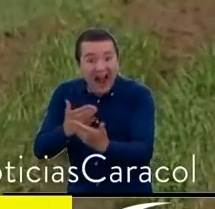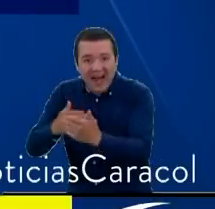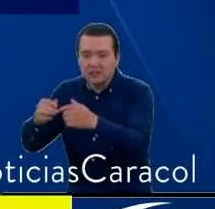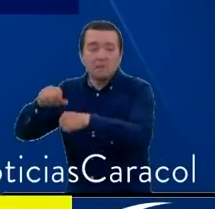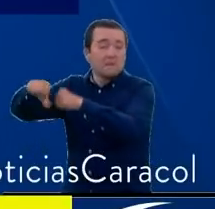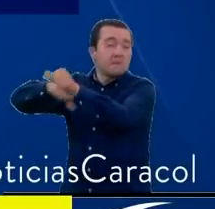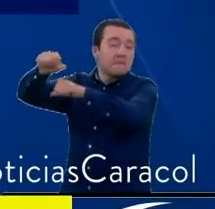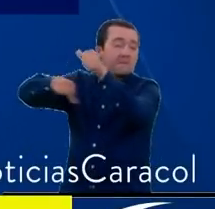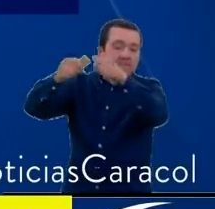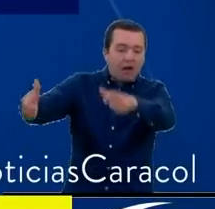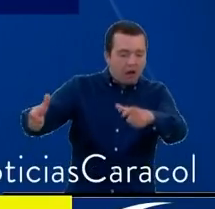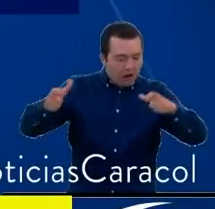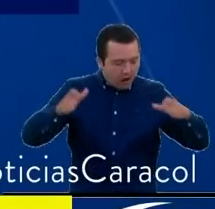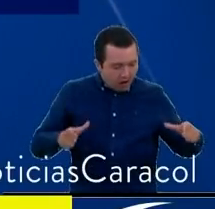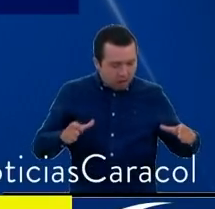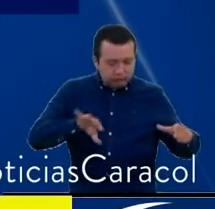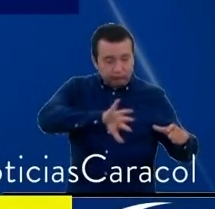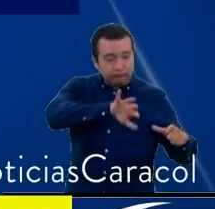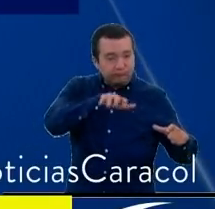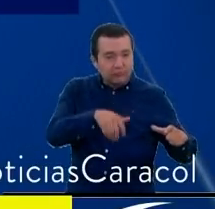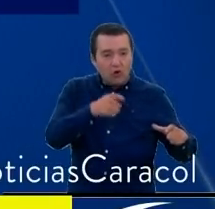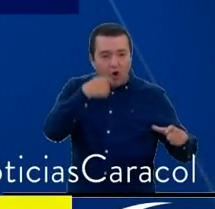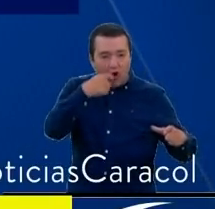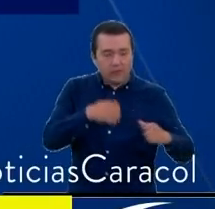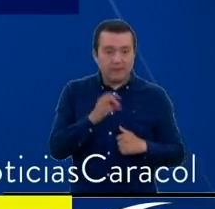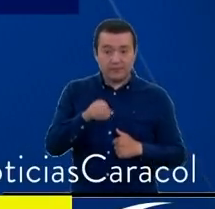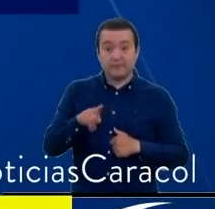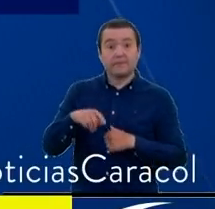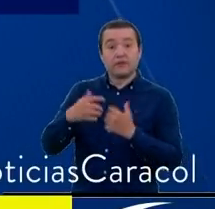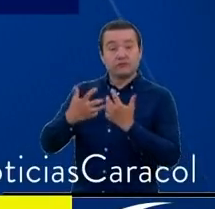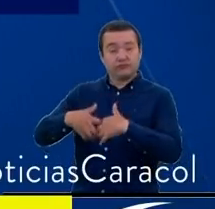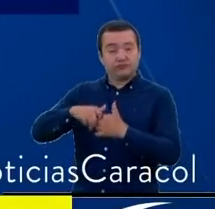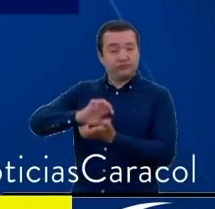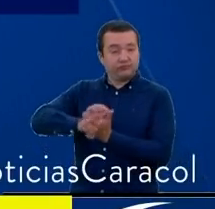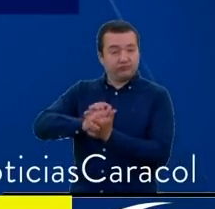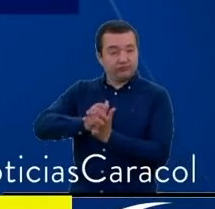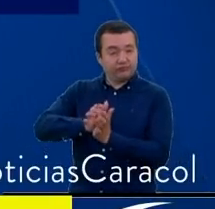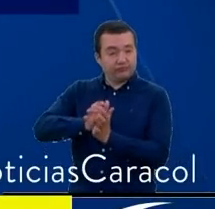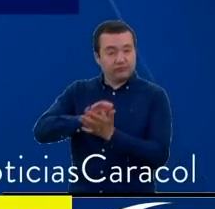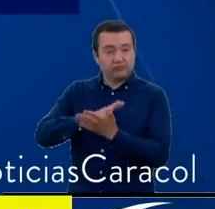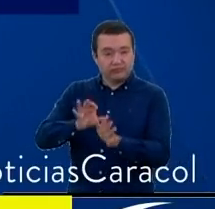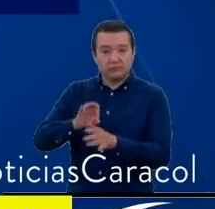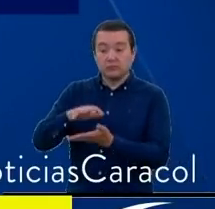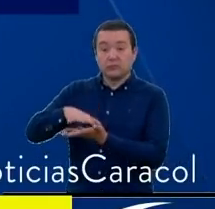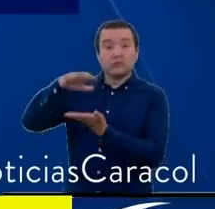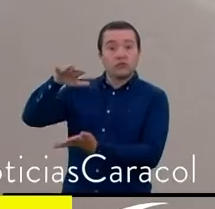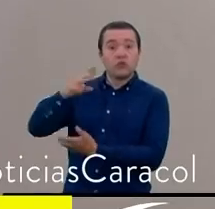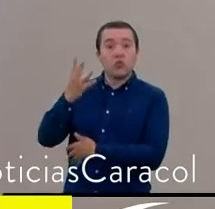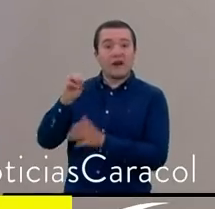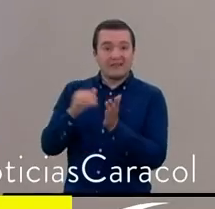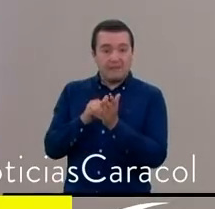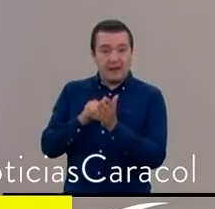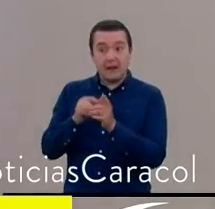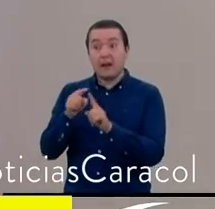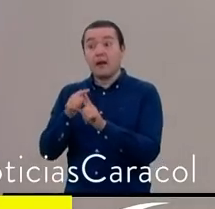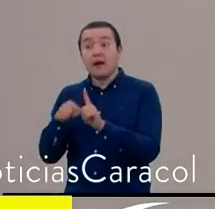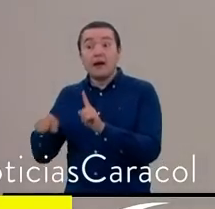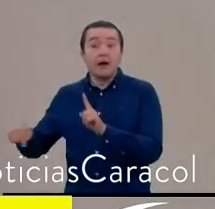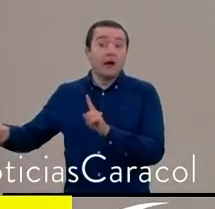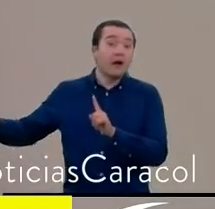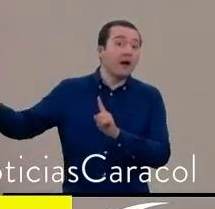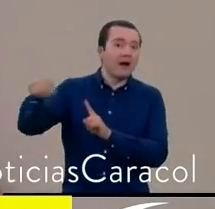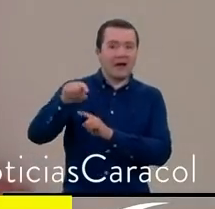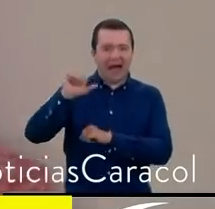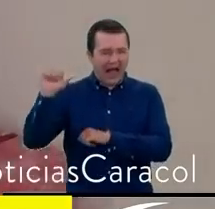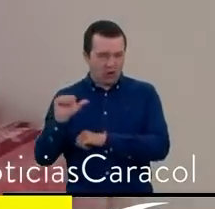mesas. Del molino, la arroba de arroz sale con un valor de 40 mil pesos y finalmente el kilo de arroz se compra en tiendas y supermercados